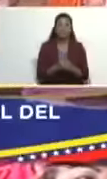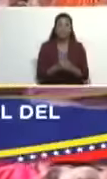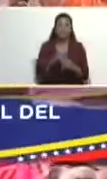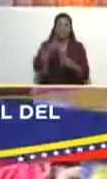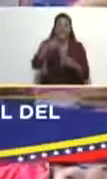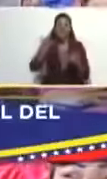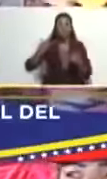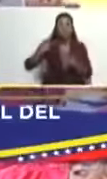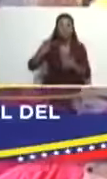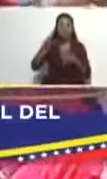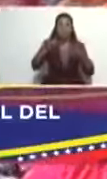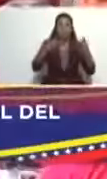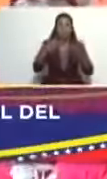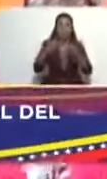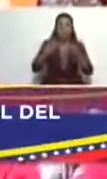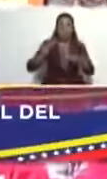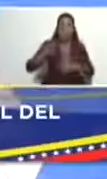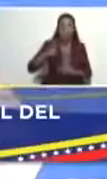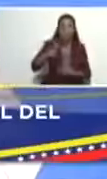transporte,